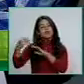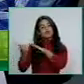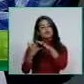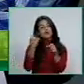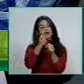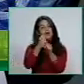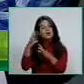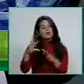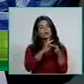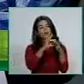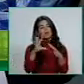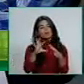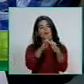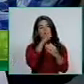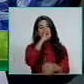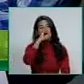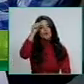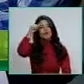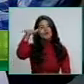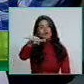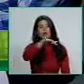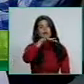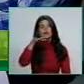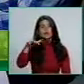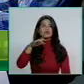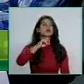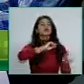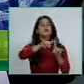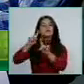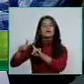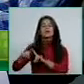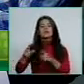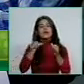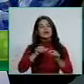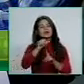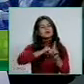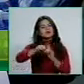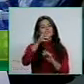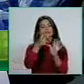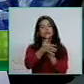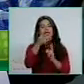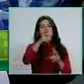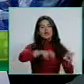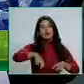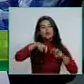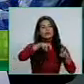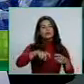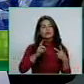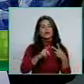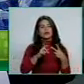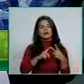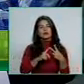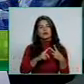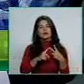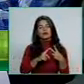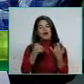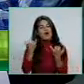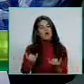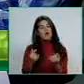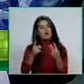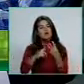con el Banco del Pueblo Soberano, de los de diferentes ámbitos, de la parte de agricultura, de la parte de, bueno,